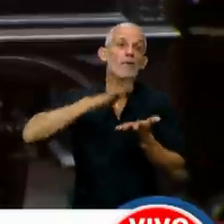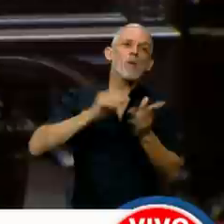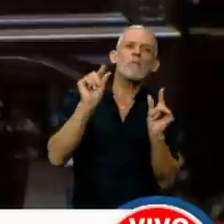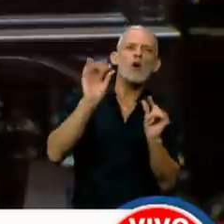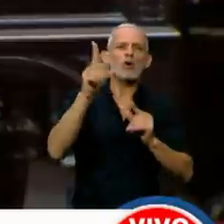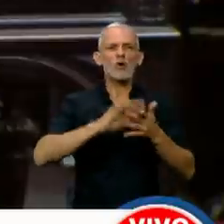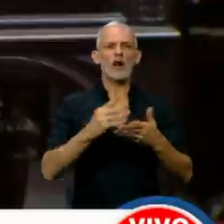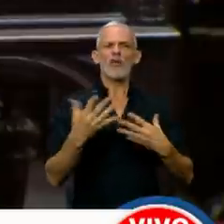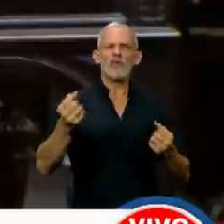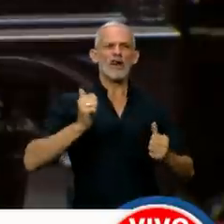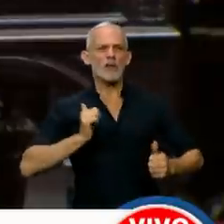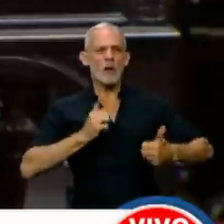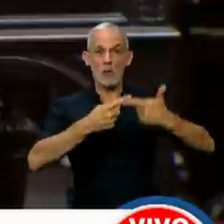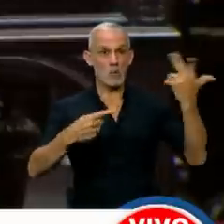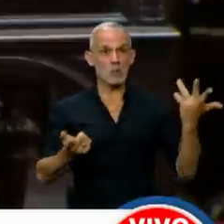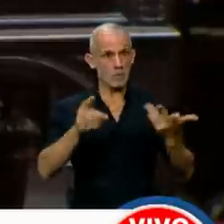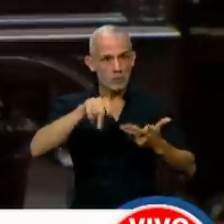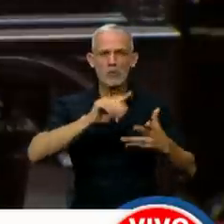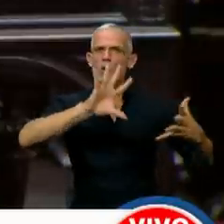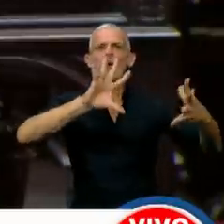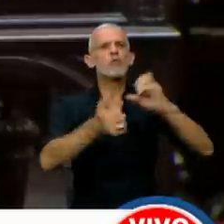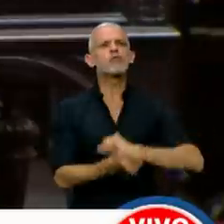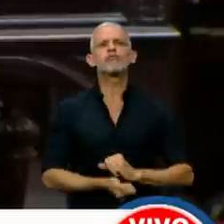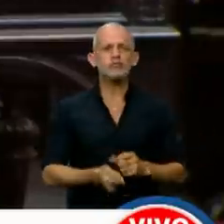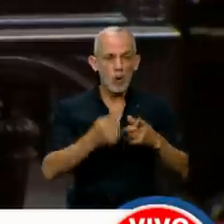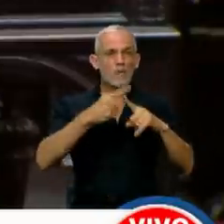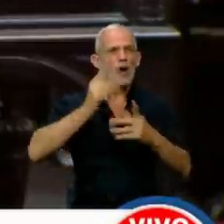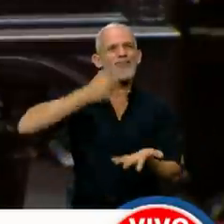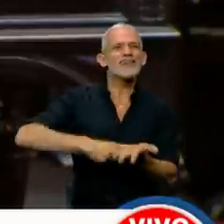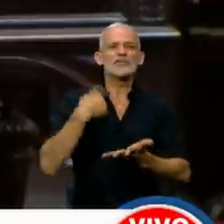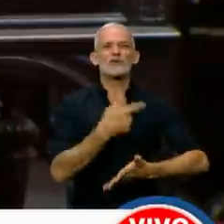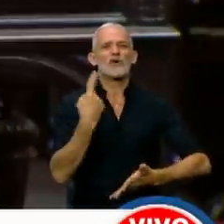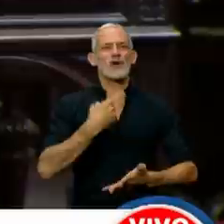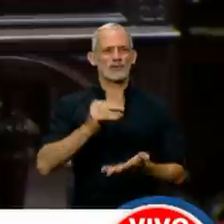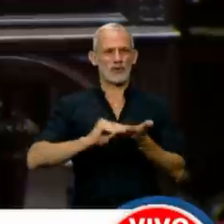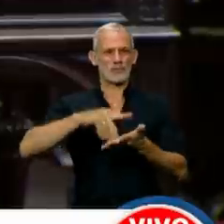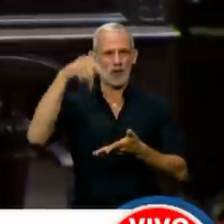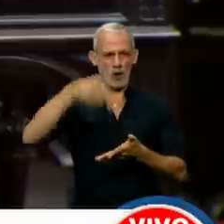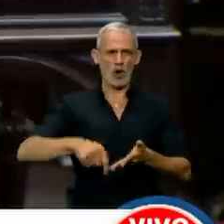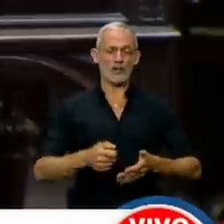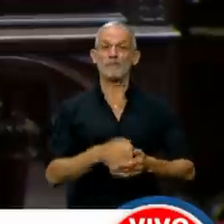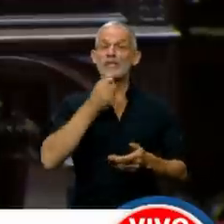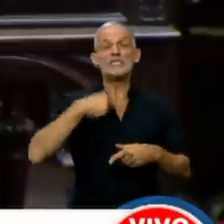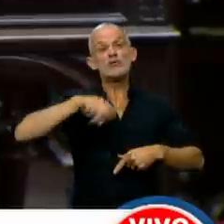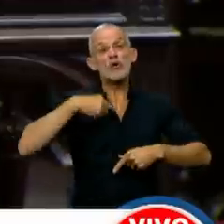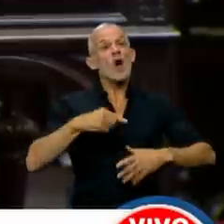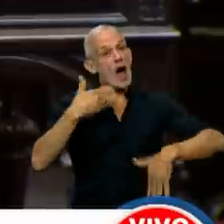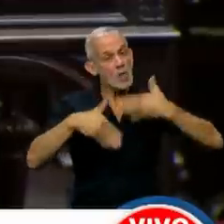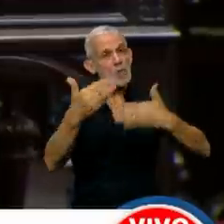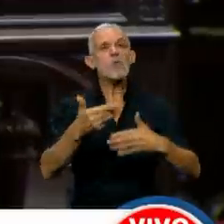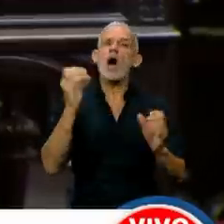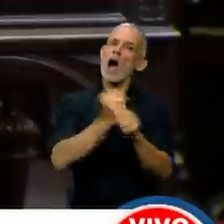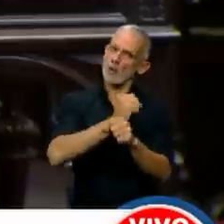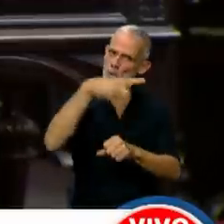defensa nacional se va a ver sumamente afectado por la decisión que nosotros tomamos hoy si nosotros hoy avanzamos en la